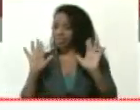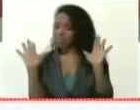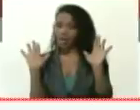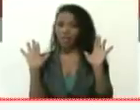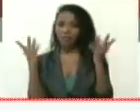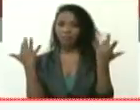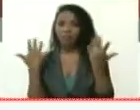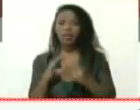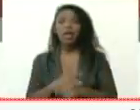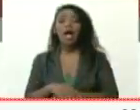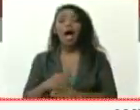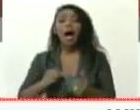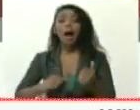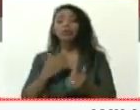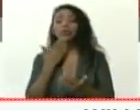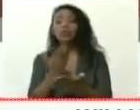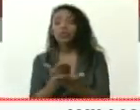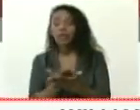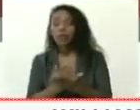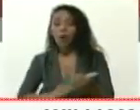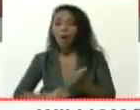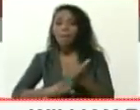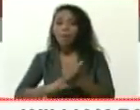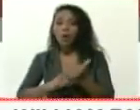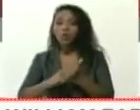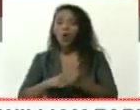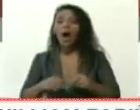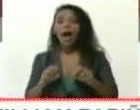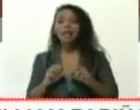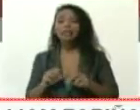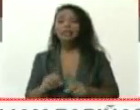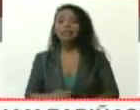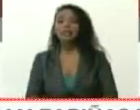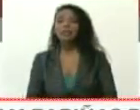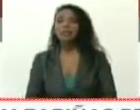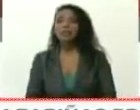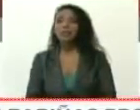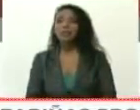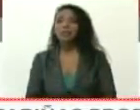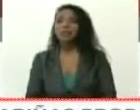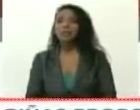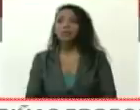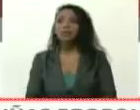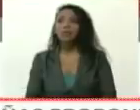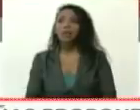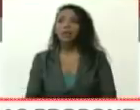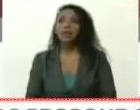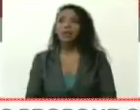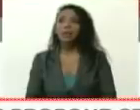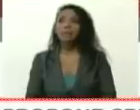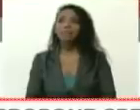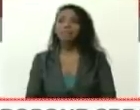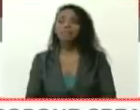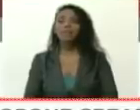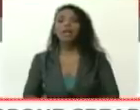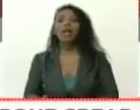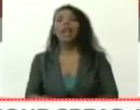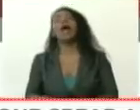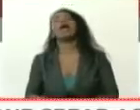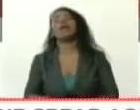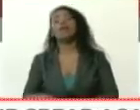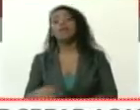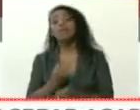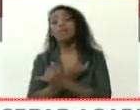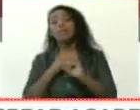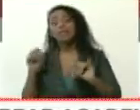solicitar apoyo. Más dio la Inglaterra de aquel entonces por intereses geopolíticos a la independencia de Venezuela que el propio Estados Unidos. Y uno se